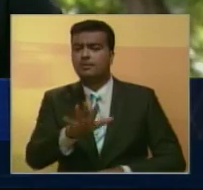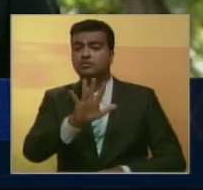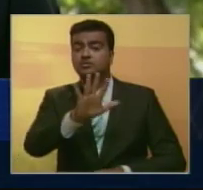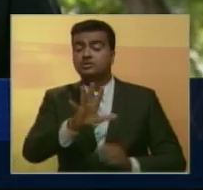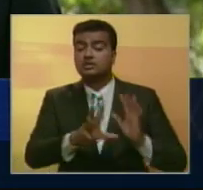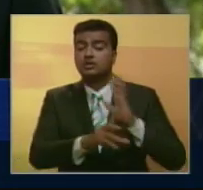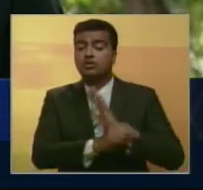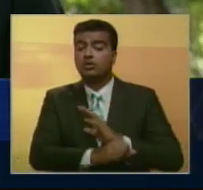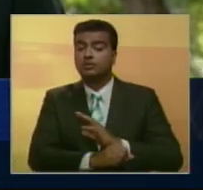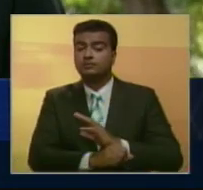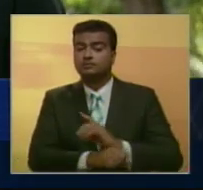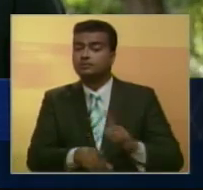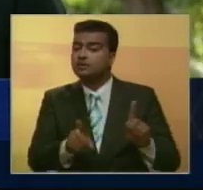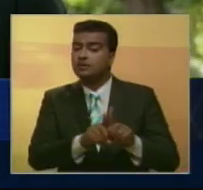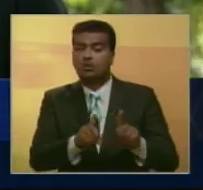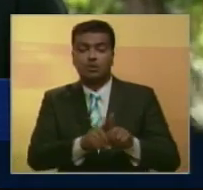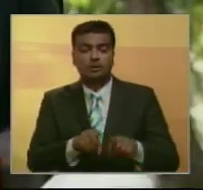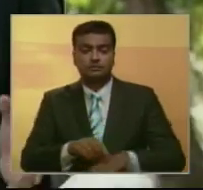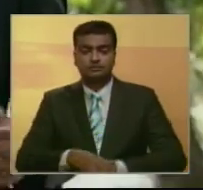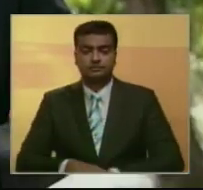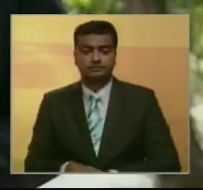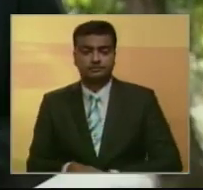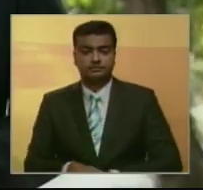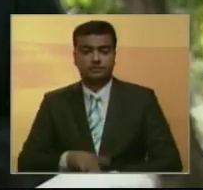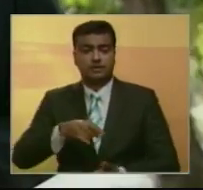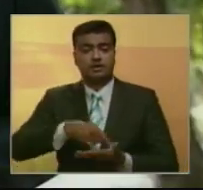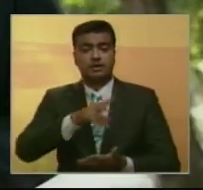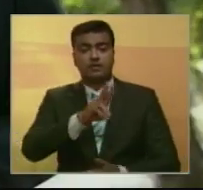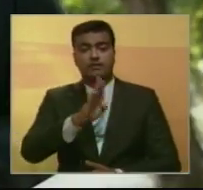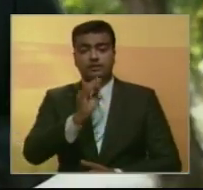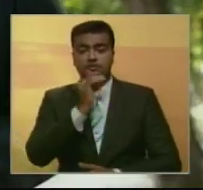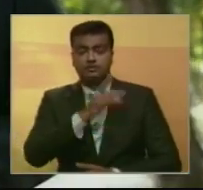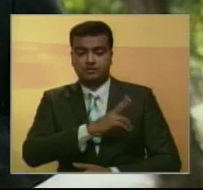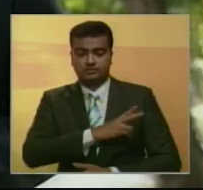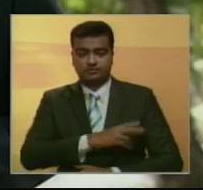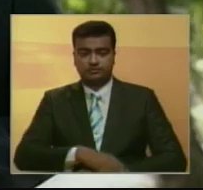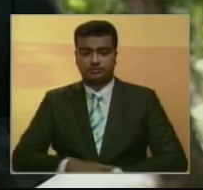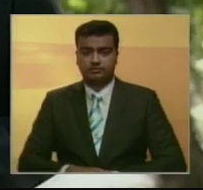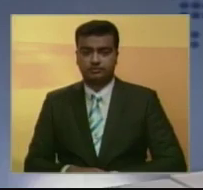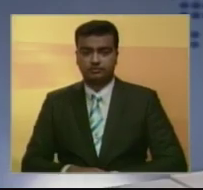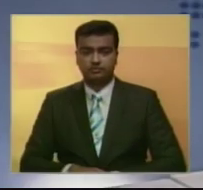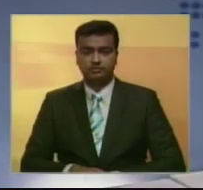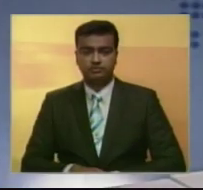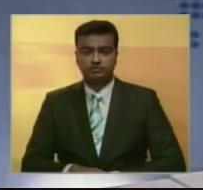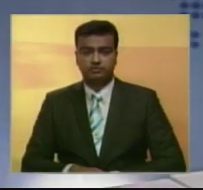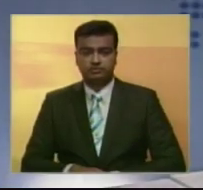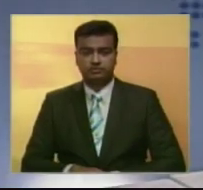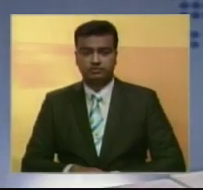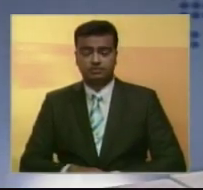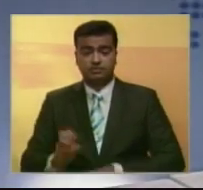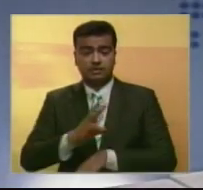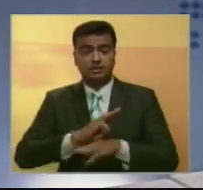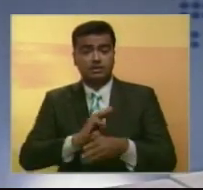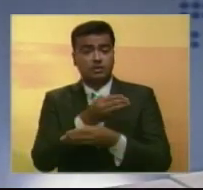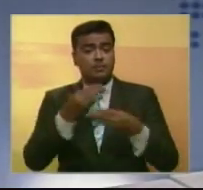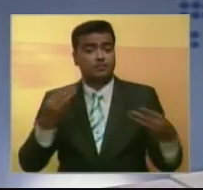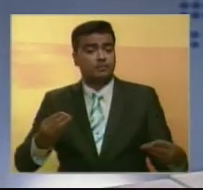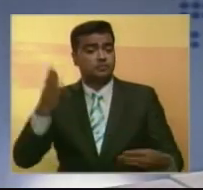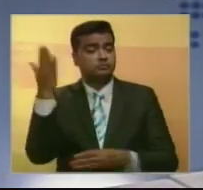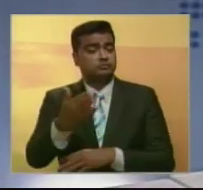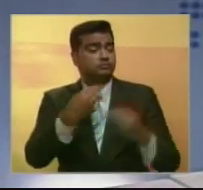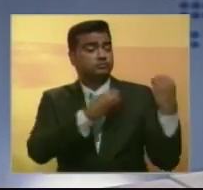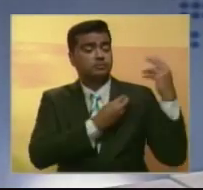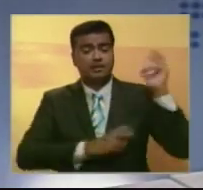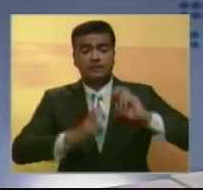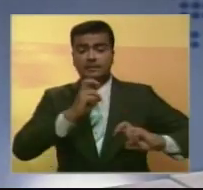5 robos con similar modus operandi. En Carabobo, Randolfo Blanco, Noticiero Venevisión. El Ministerio Público acusó al jefe